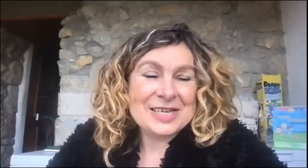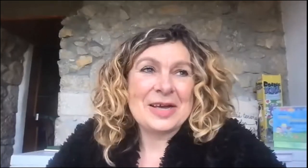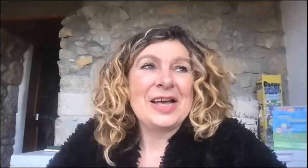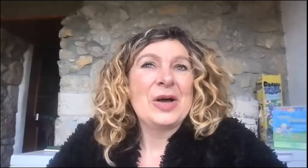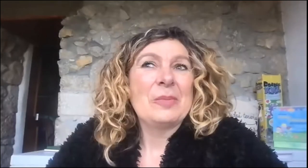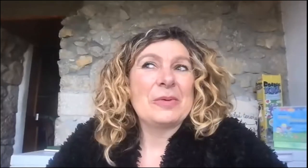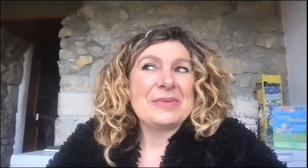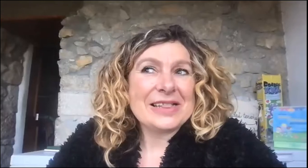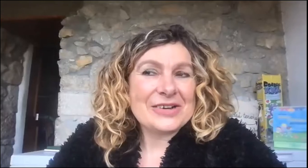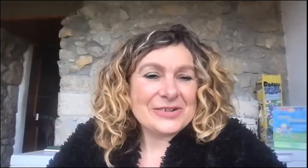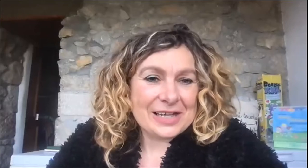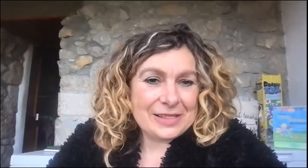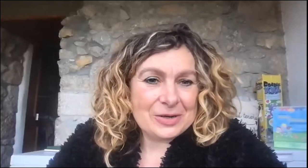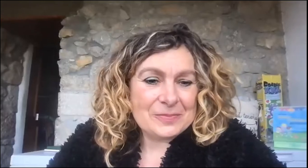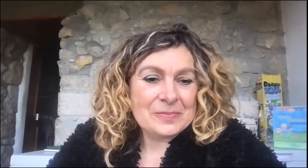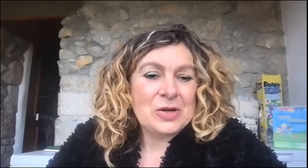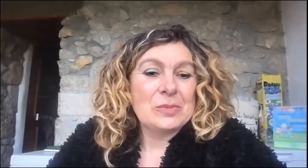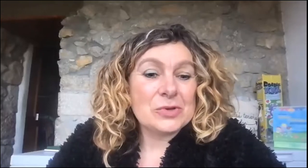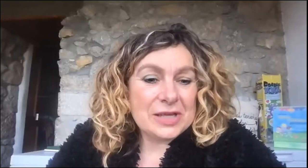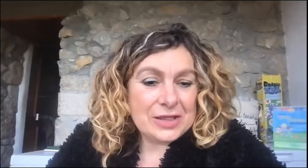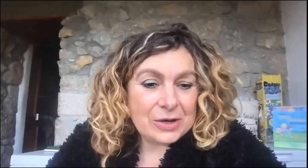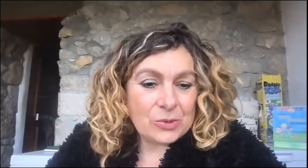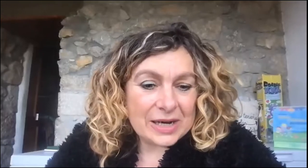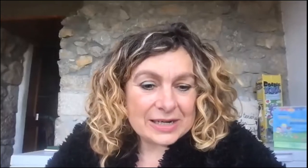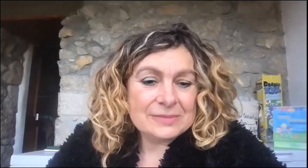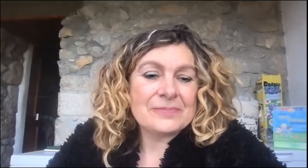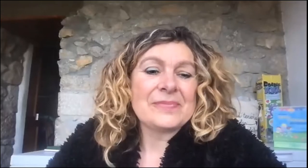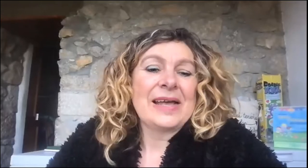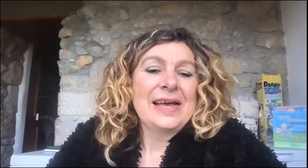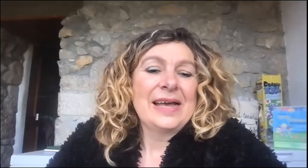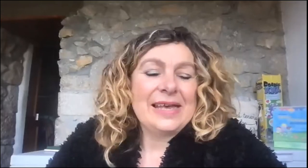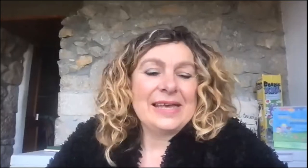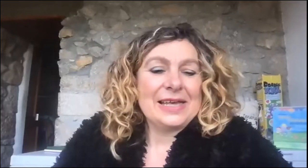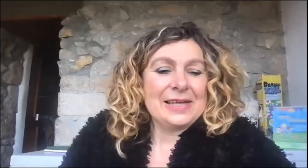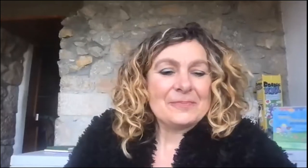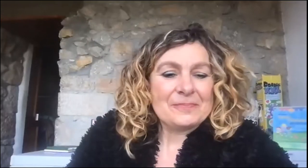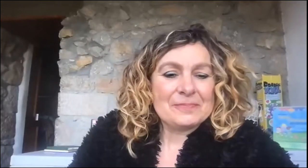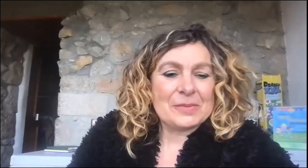de movimiento, acción, bullicio de jugar,